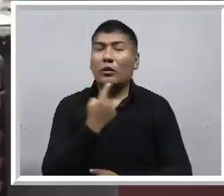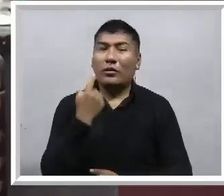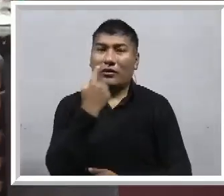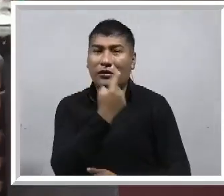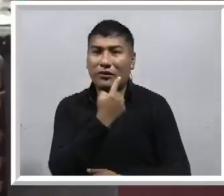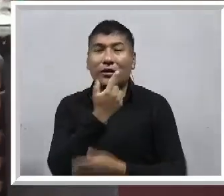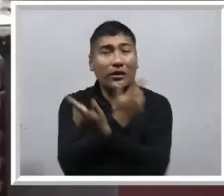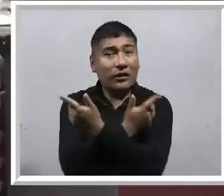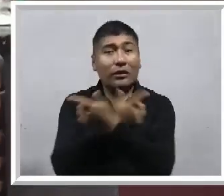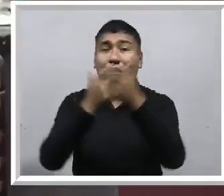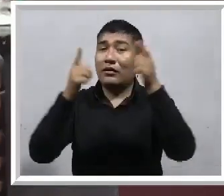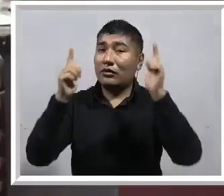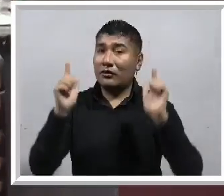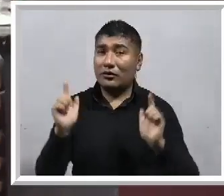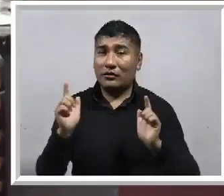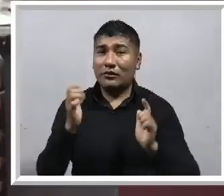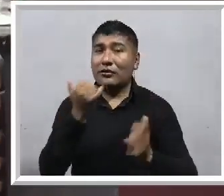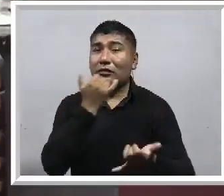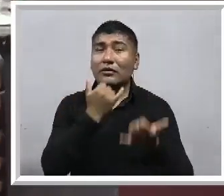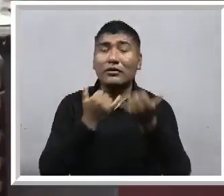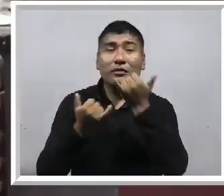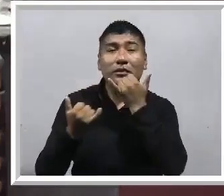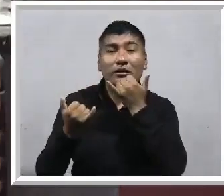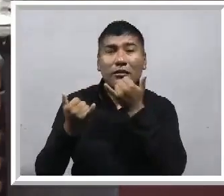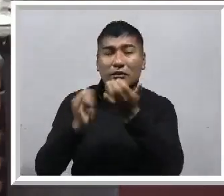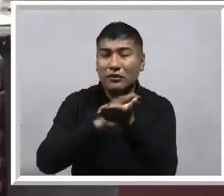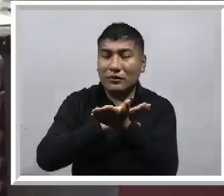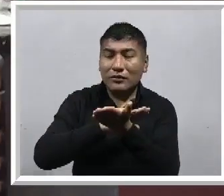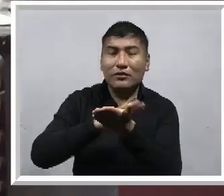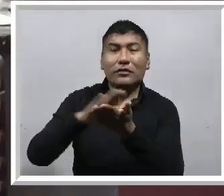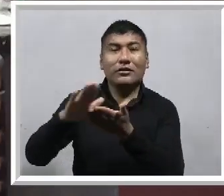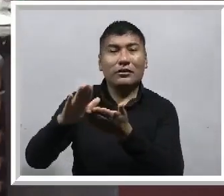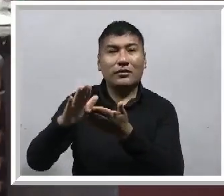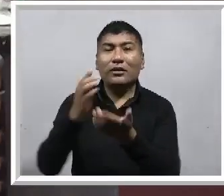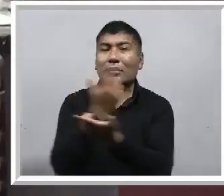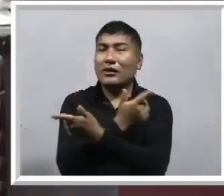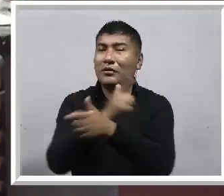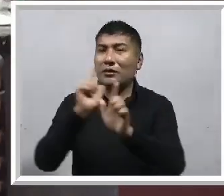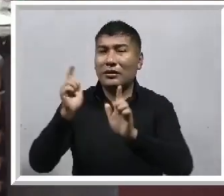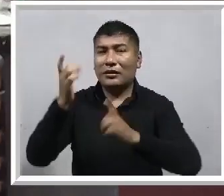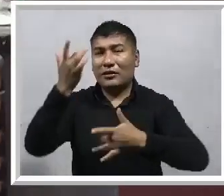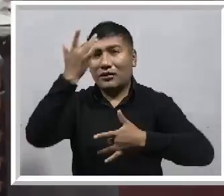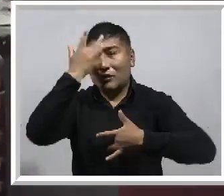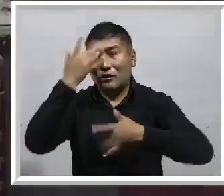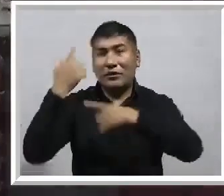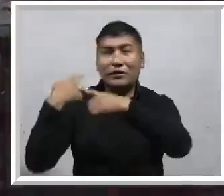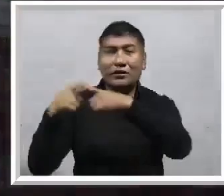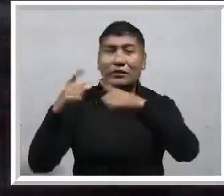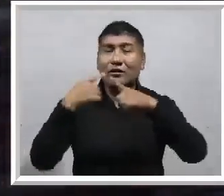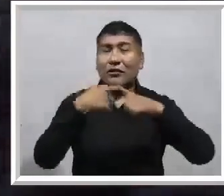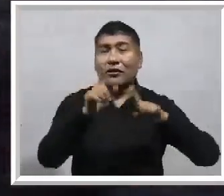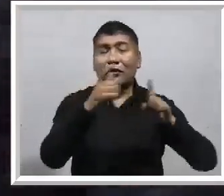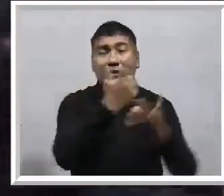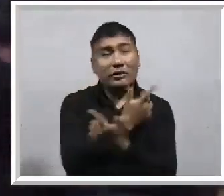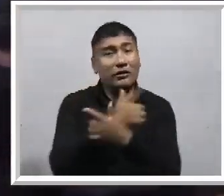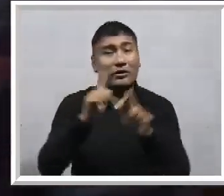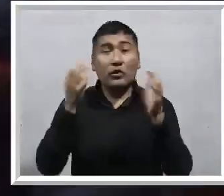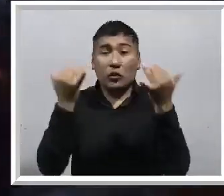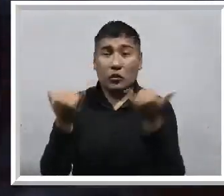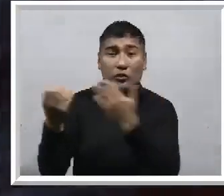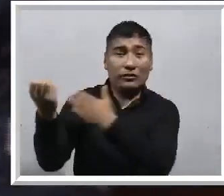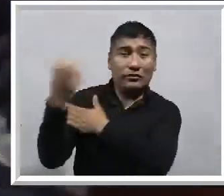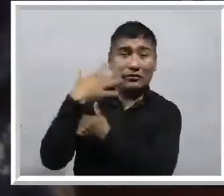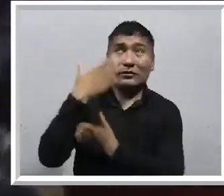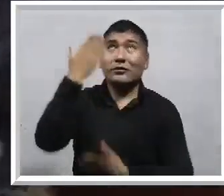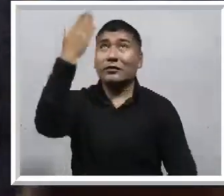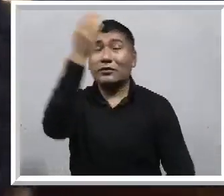libérate de esos males libérate de esas enfermedades libérate hoy nos diría el